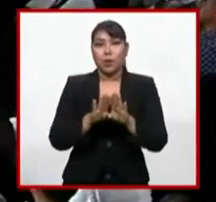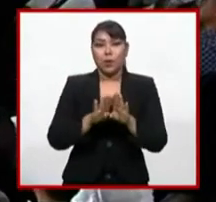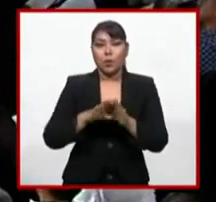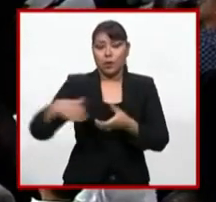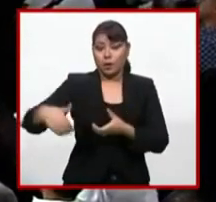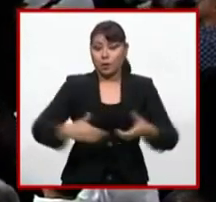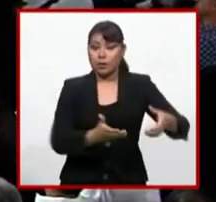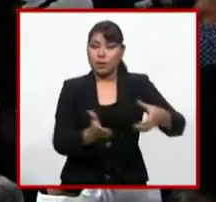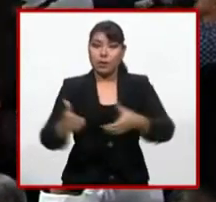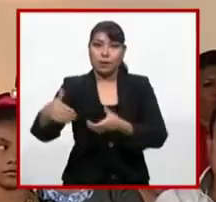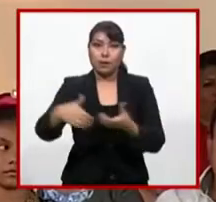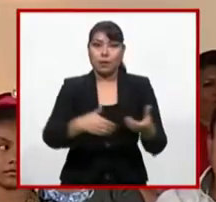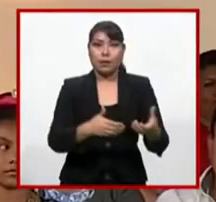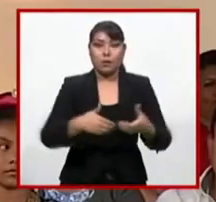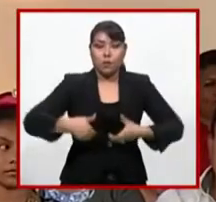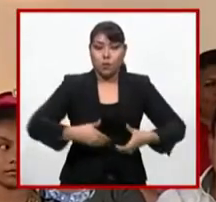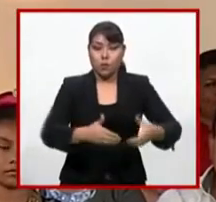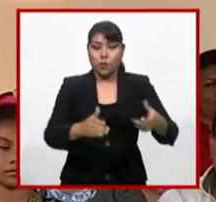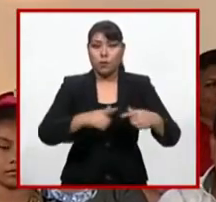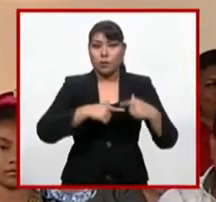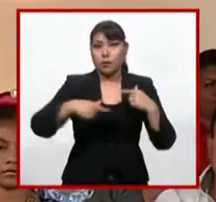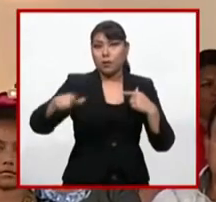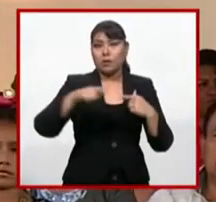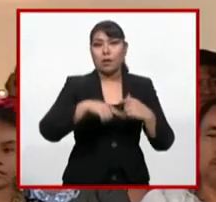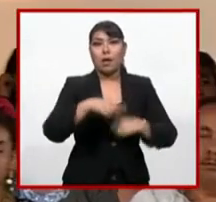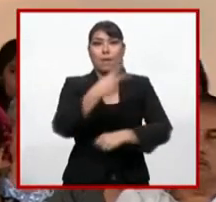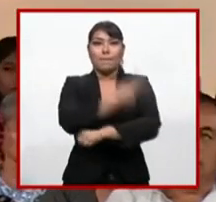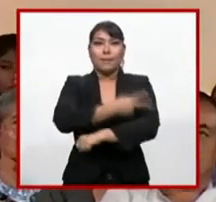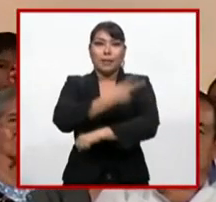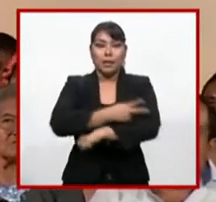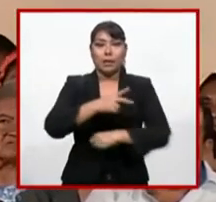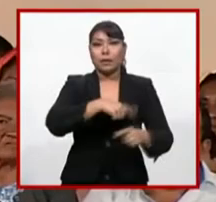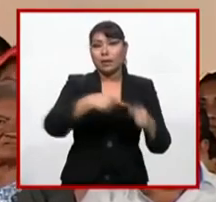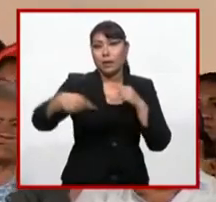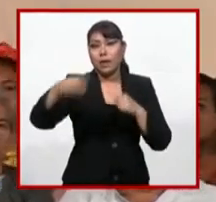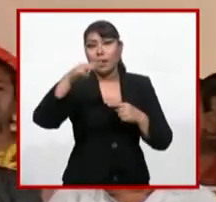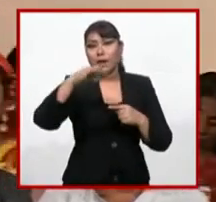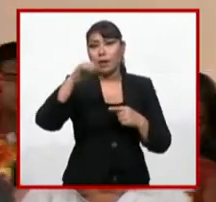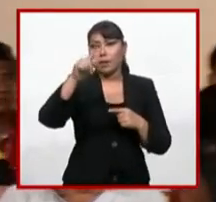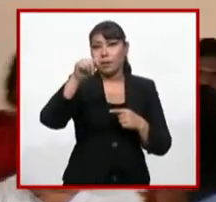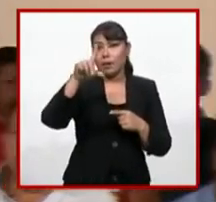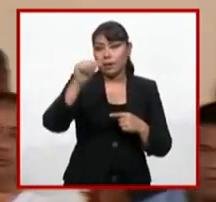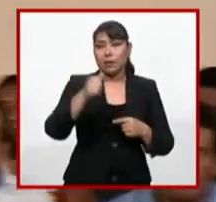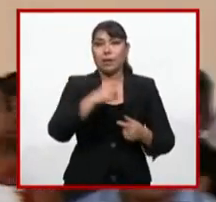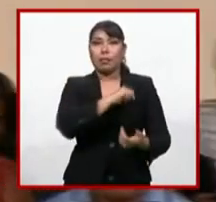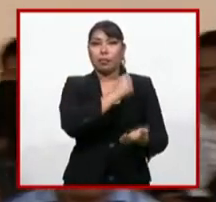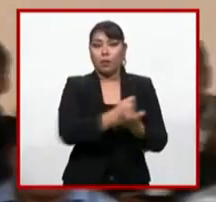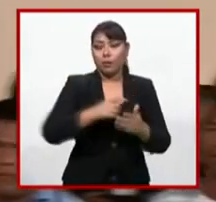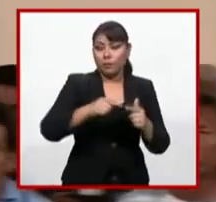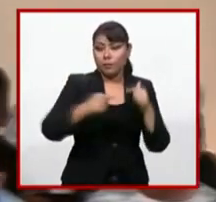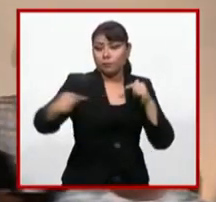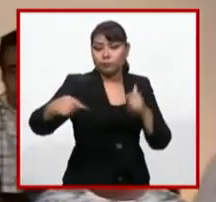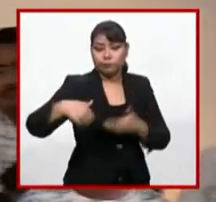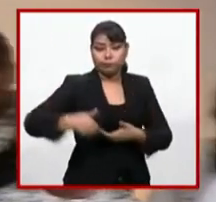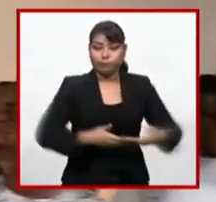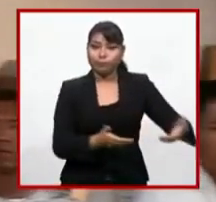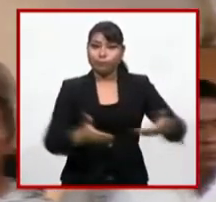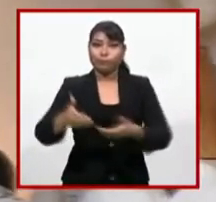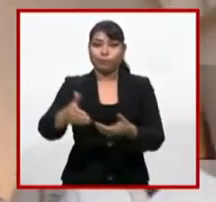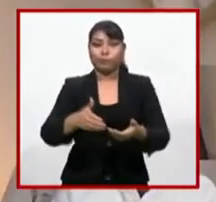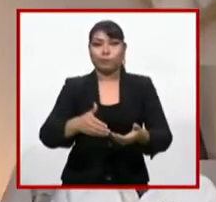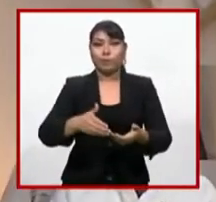autopistas de Barranca Larga Ventanilla y Mitla-Tehuantepec, dos autopistas